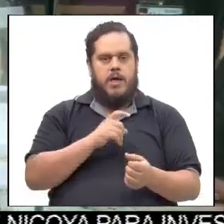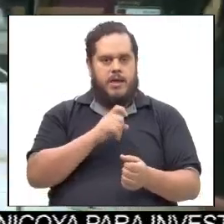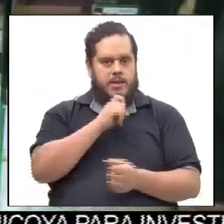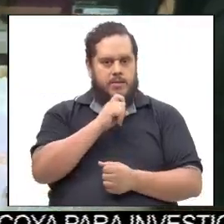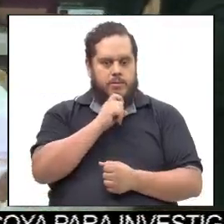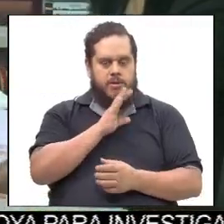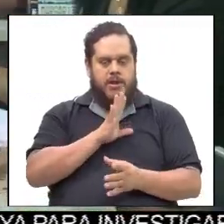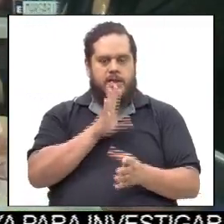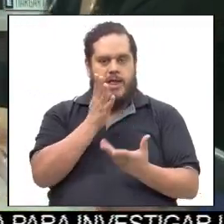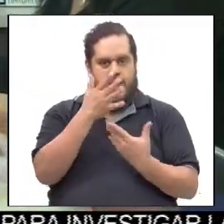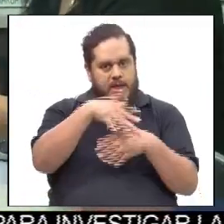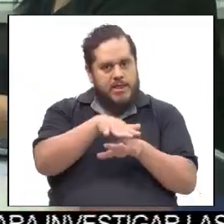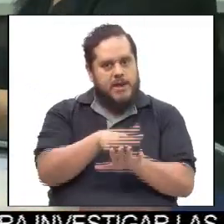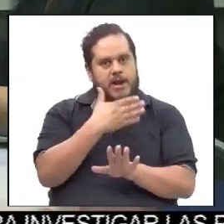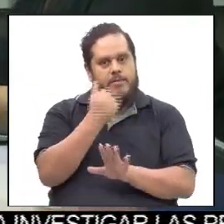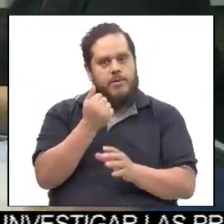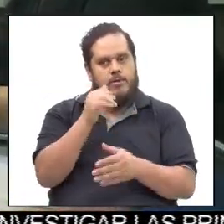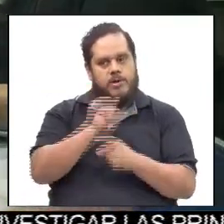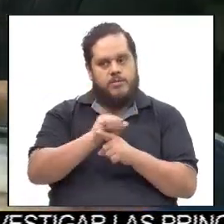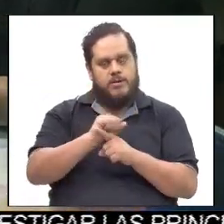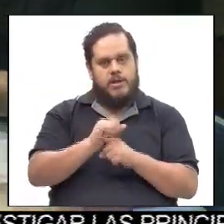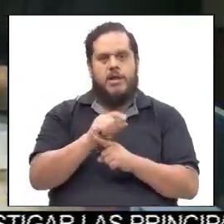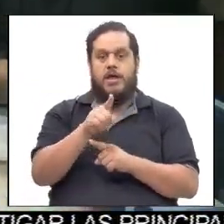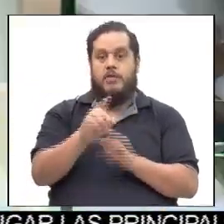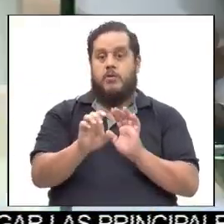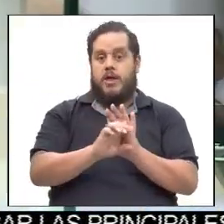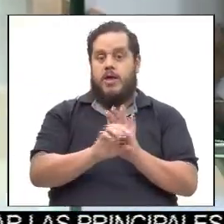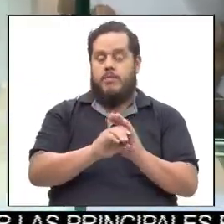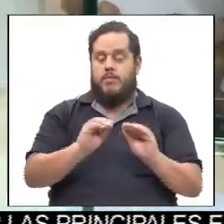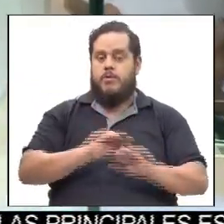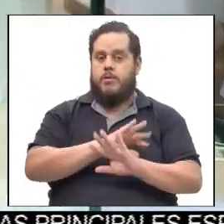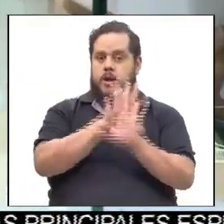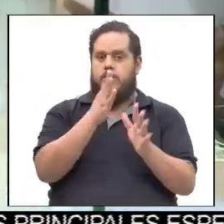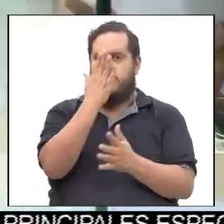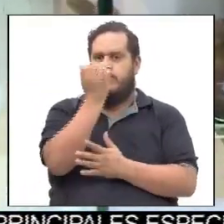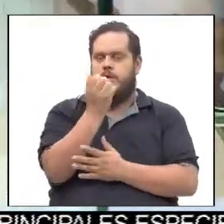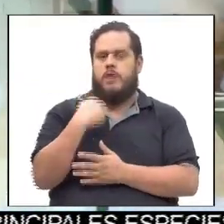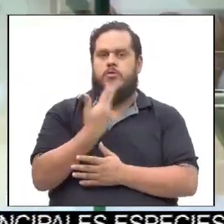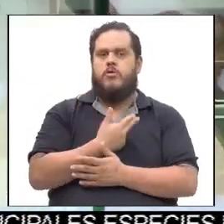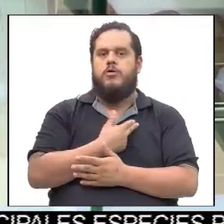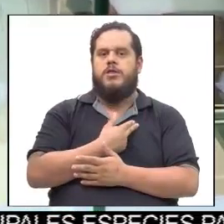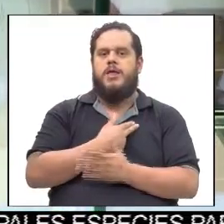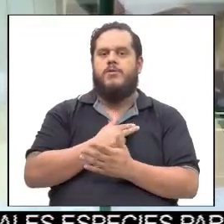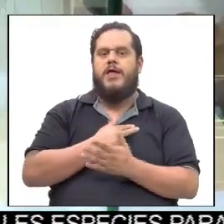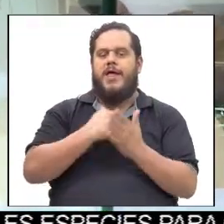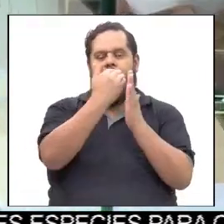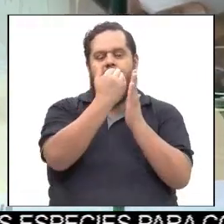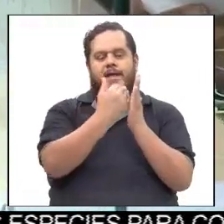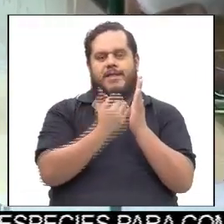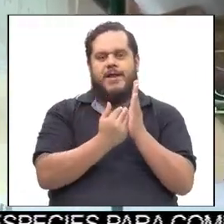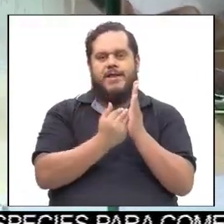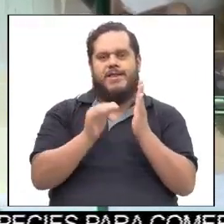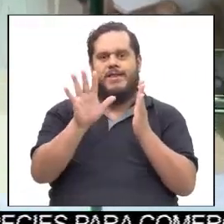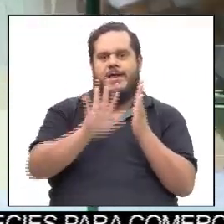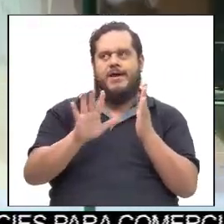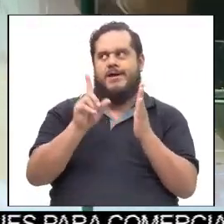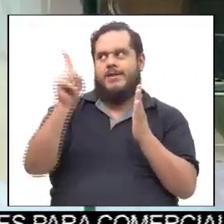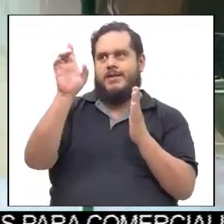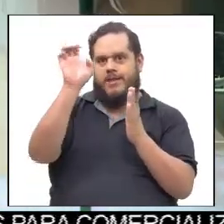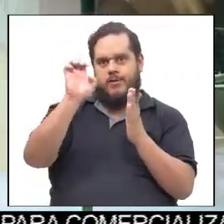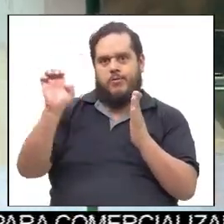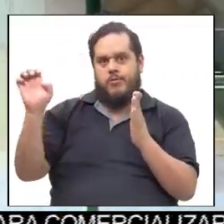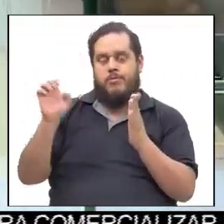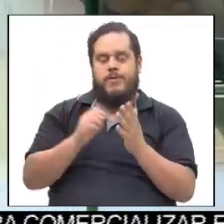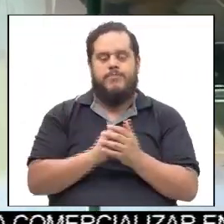las mejores prácticas. Este es un ejemplo clarísimo de por qué nosotros estamos en esa lista gris. Porque nuestro sistema no captura esas rentas.